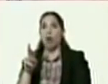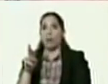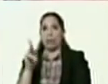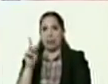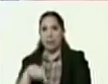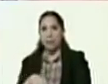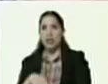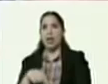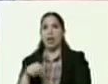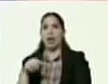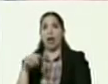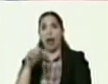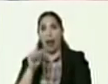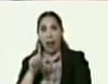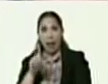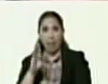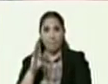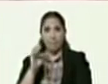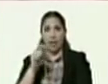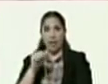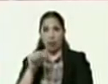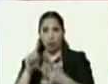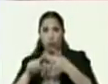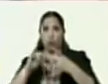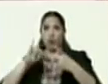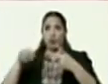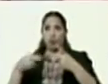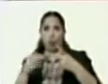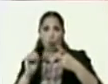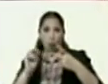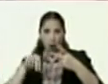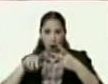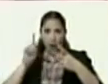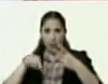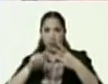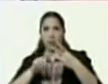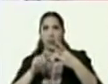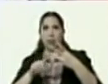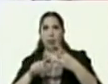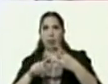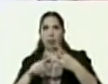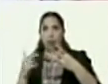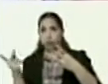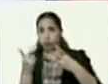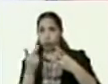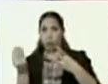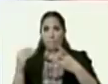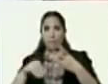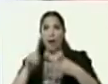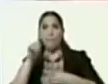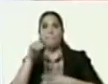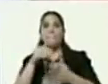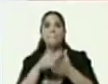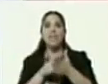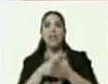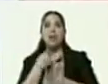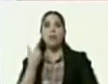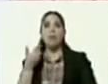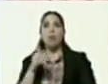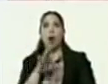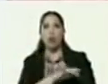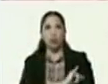con John Jairo Durán Contreras, alias El Menor. Solamente entre estos dos tienen más de mil homicidios ya